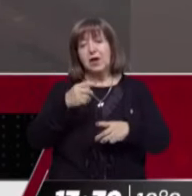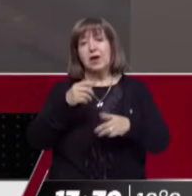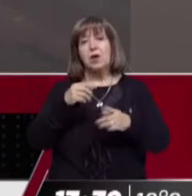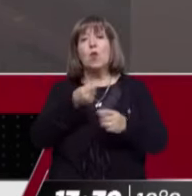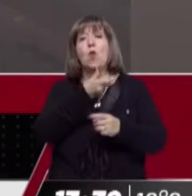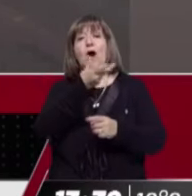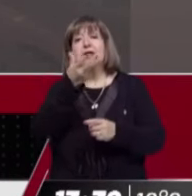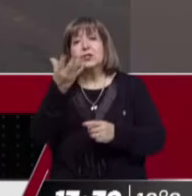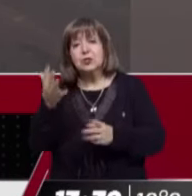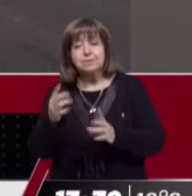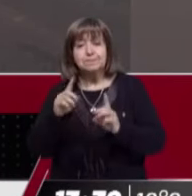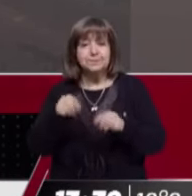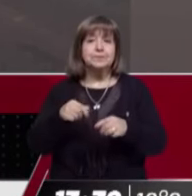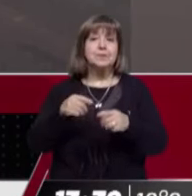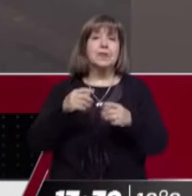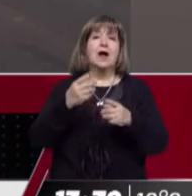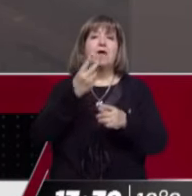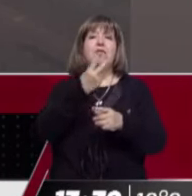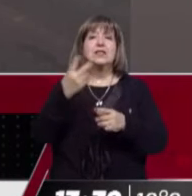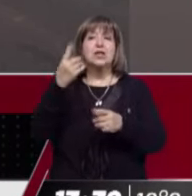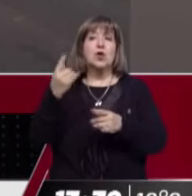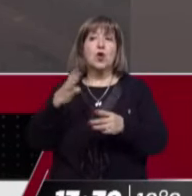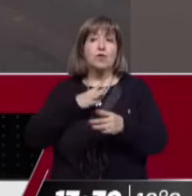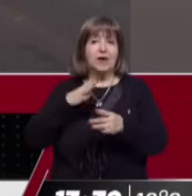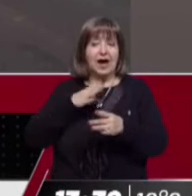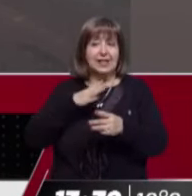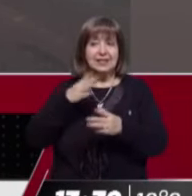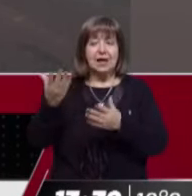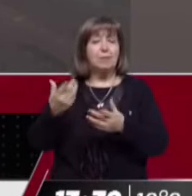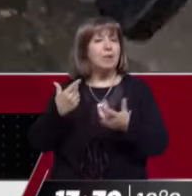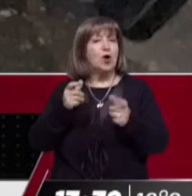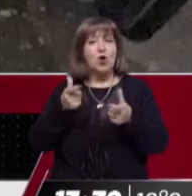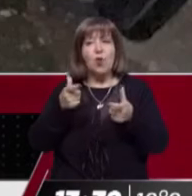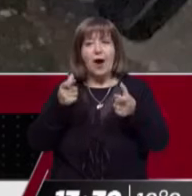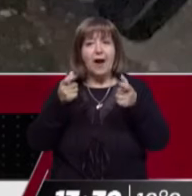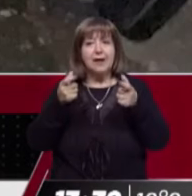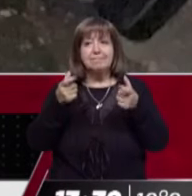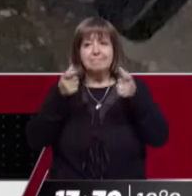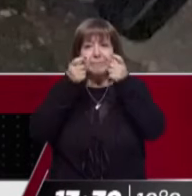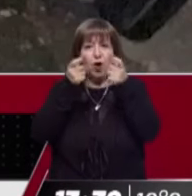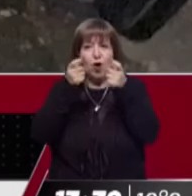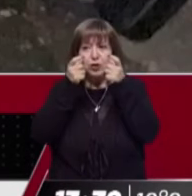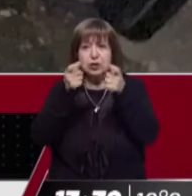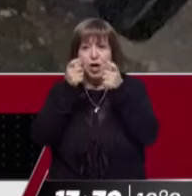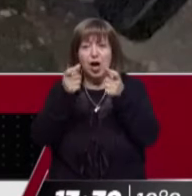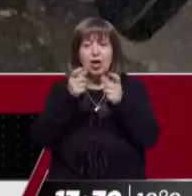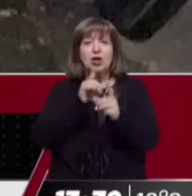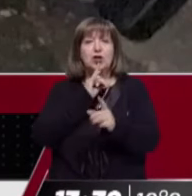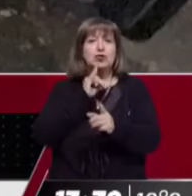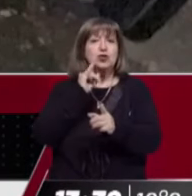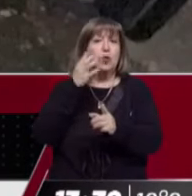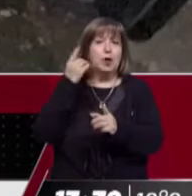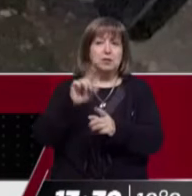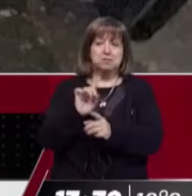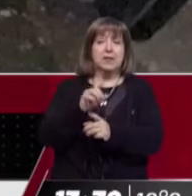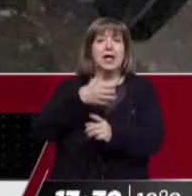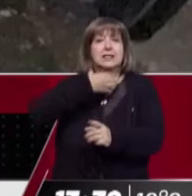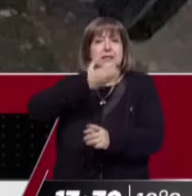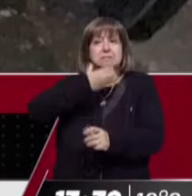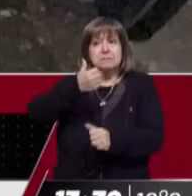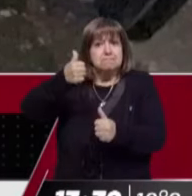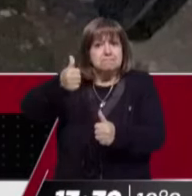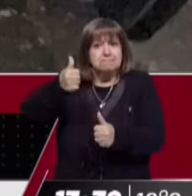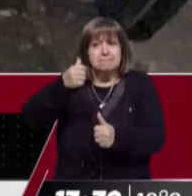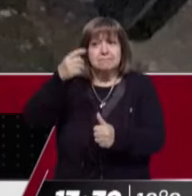conseguimos conocer. No hay lo que es un operativo muy específico tan fuerte en Tupungato como lo hay en Tunuyán y San